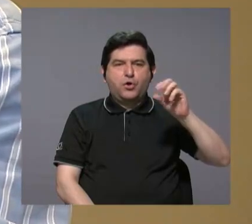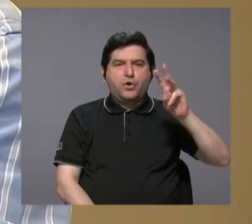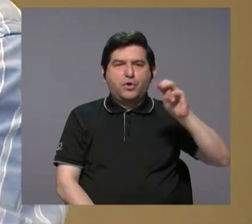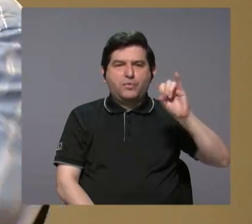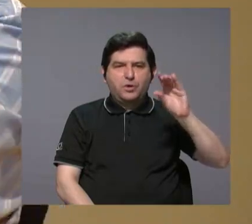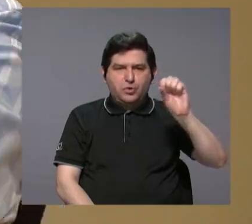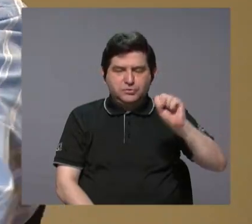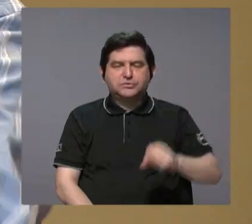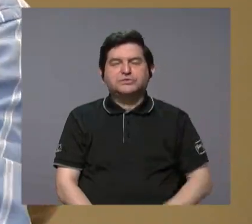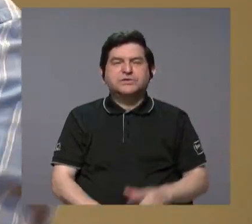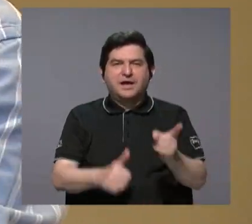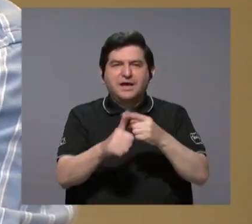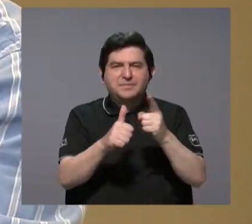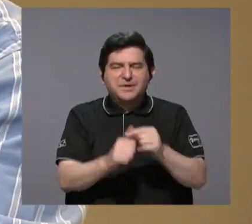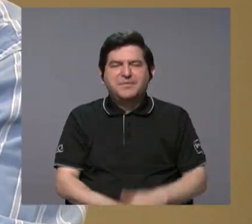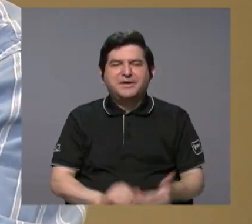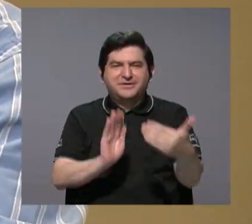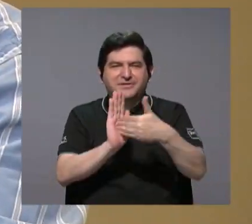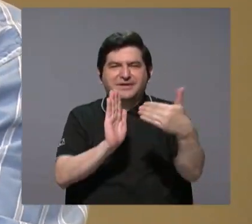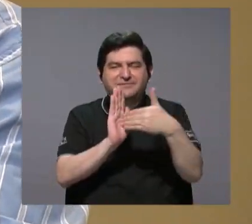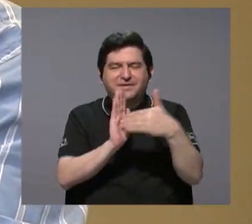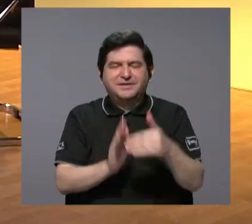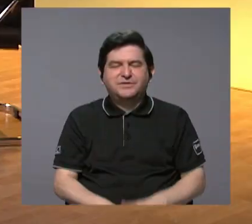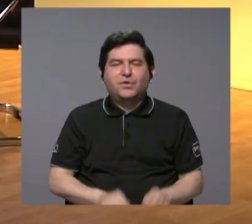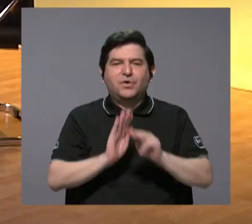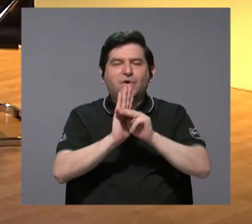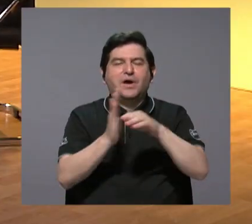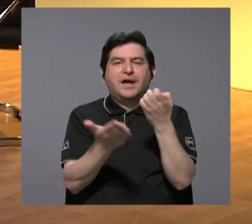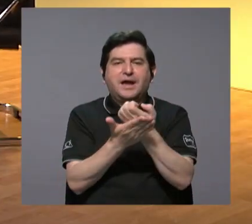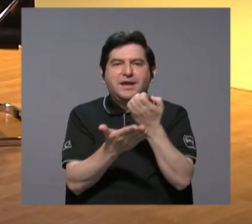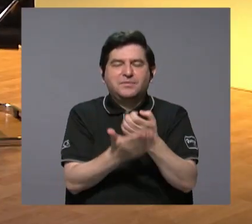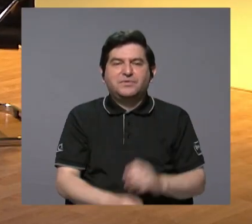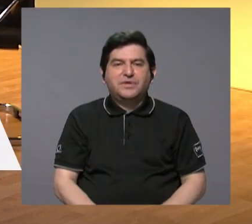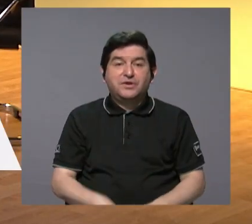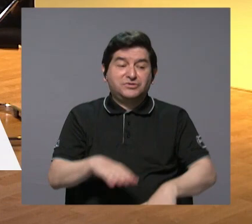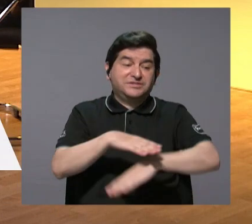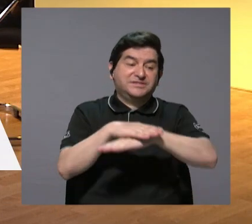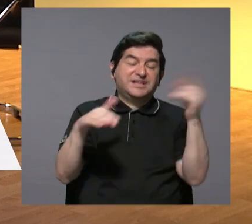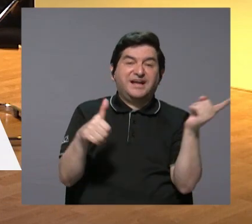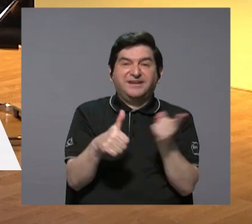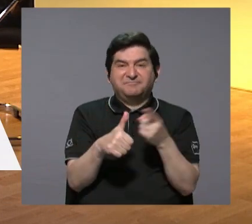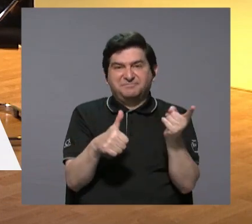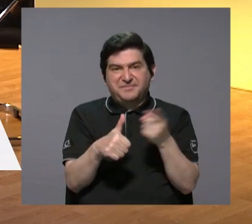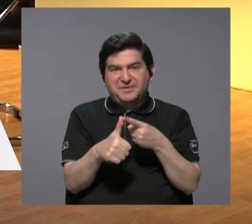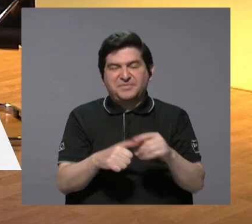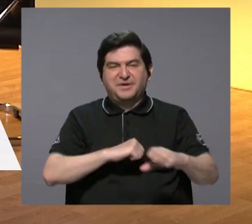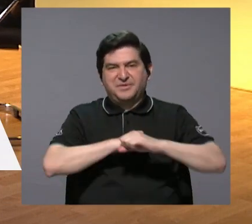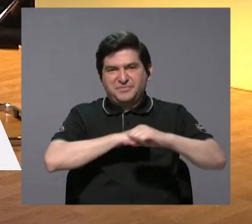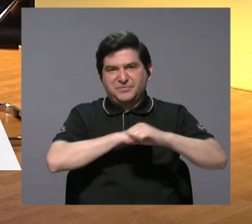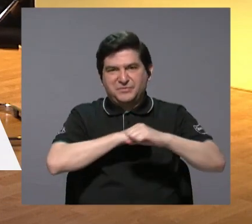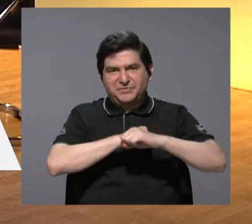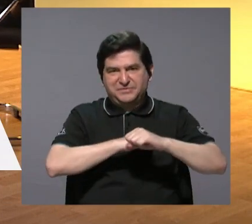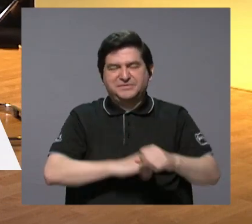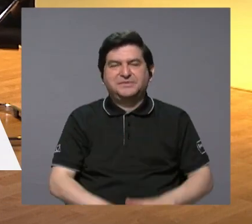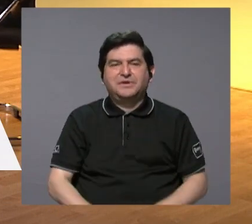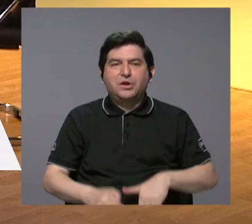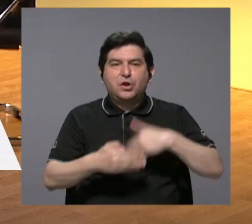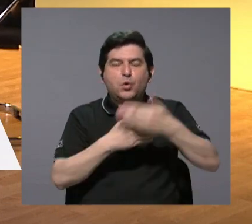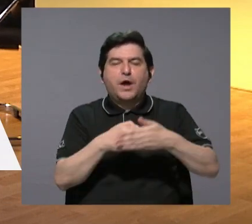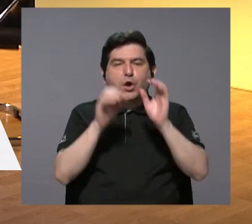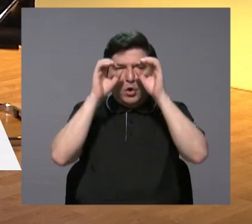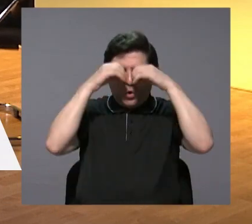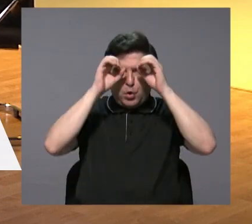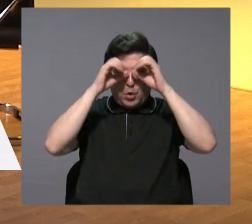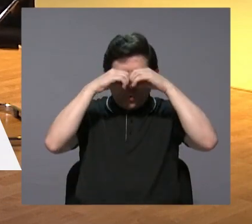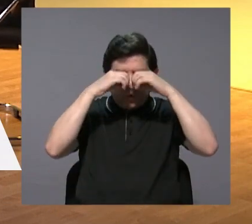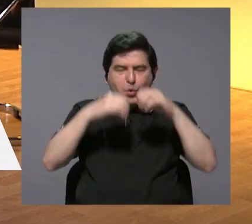empezó a corroer el modelo económico. Se fueron los avisos económicos, y después vino Google,